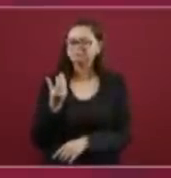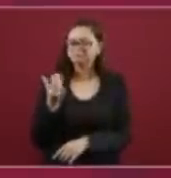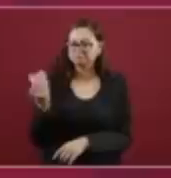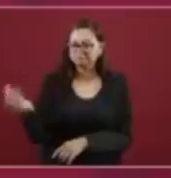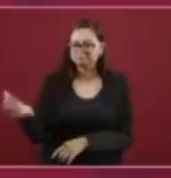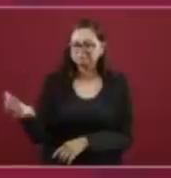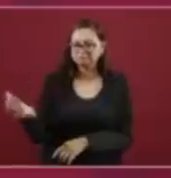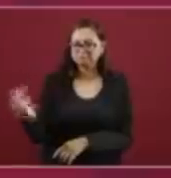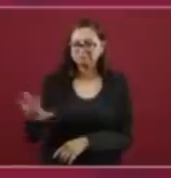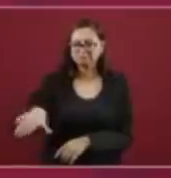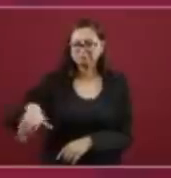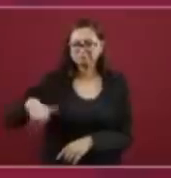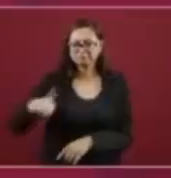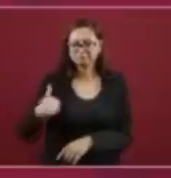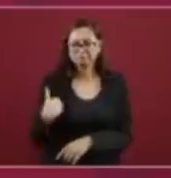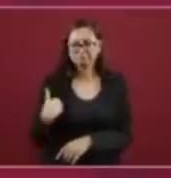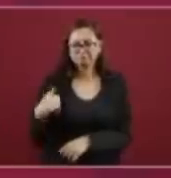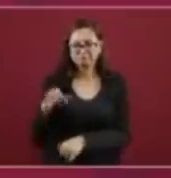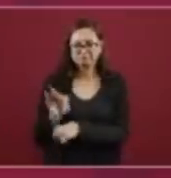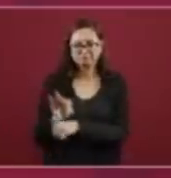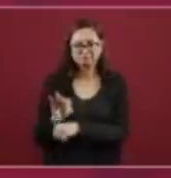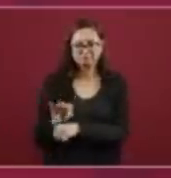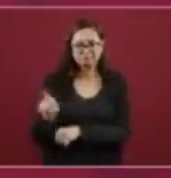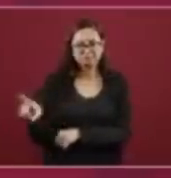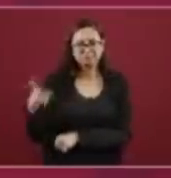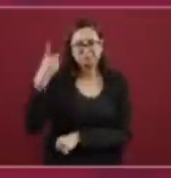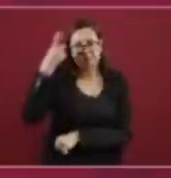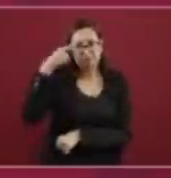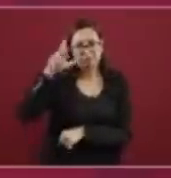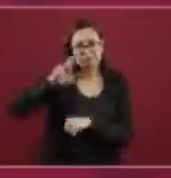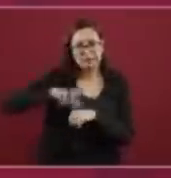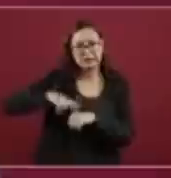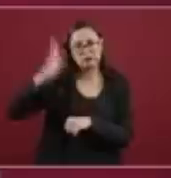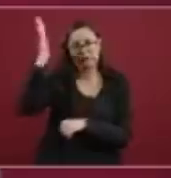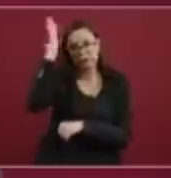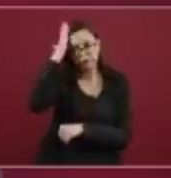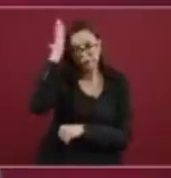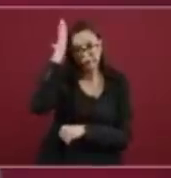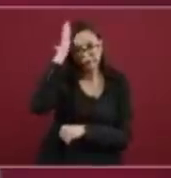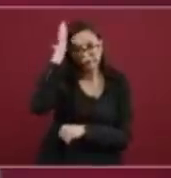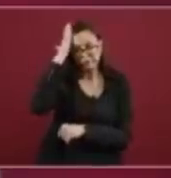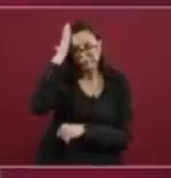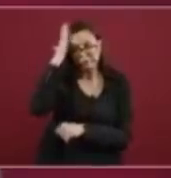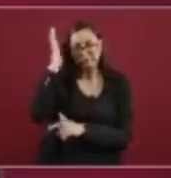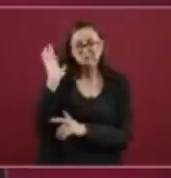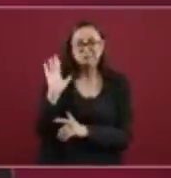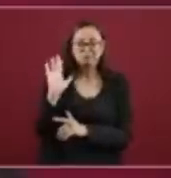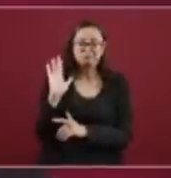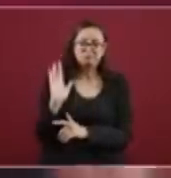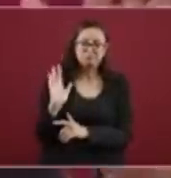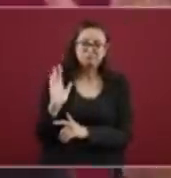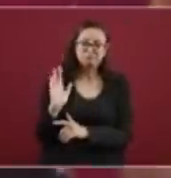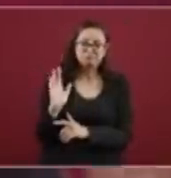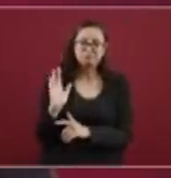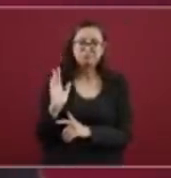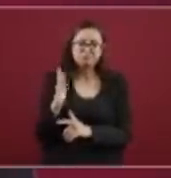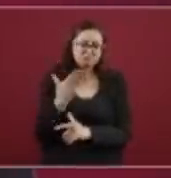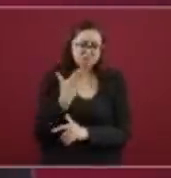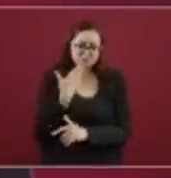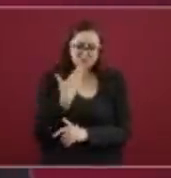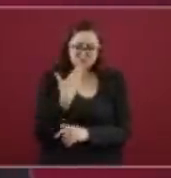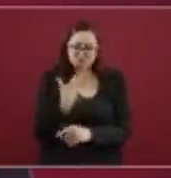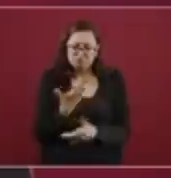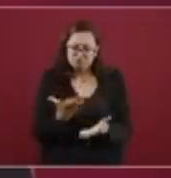entregar esos recursos a quienes manejaban las estancias infantiles, nosotros no